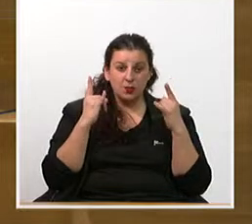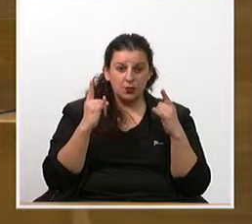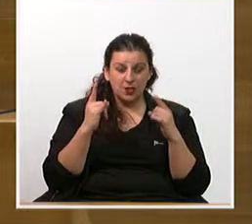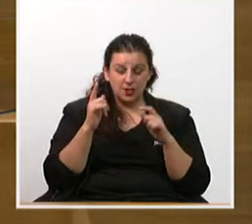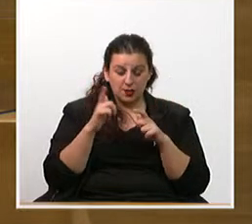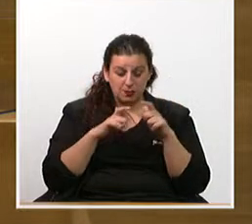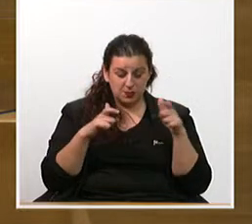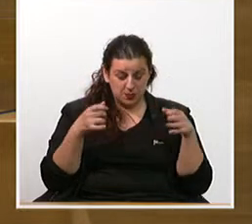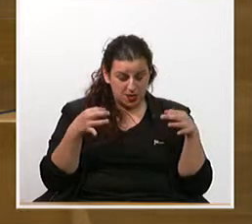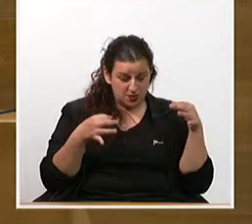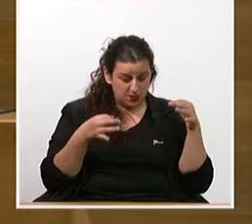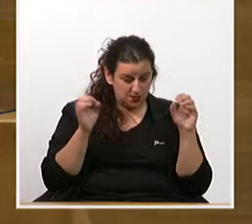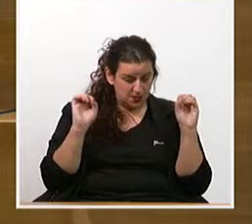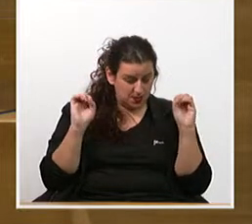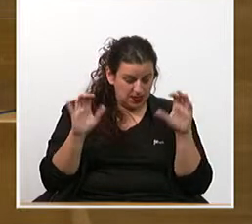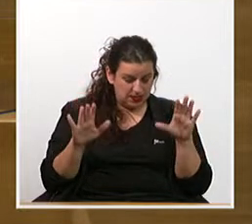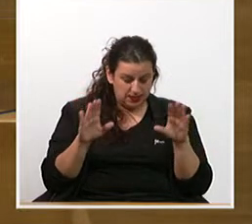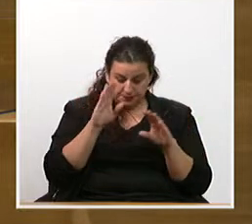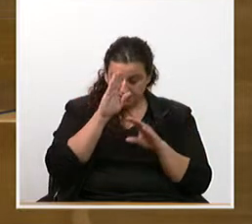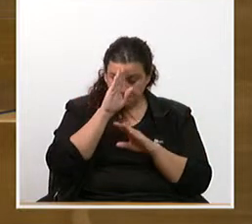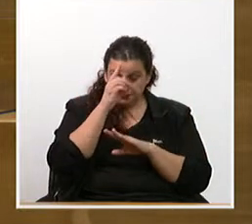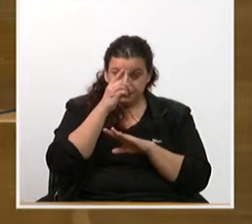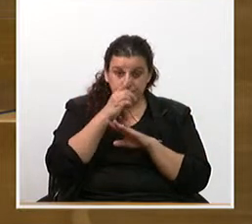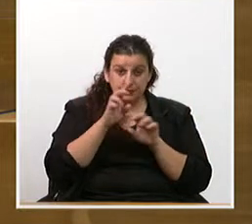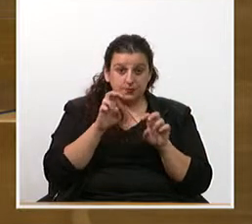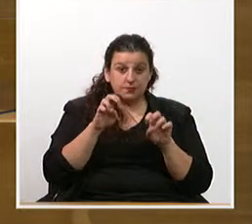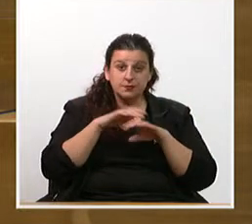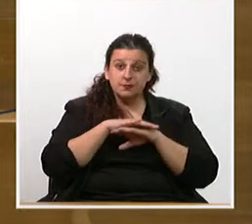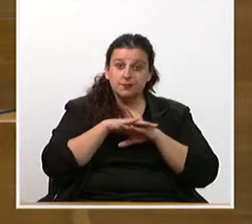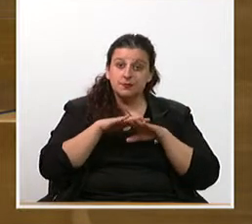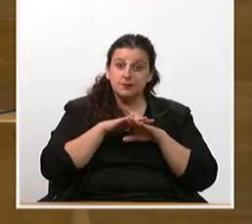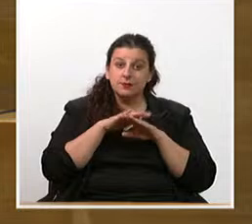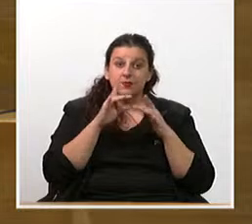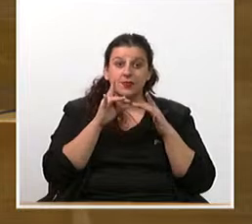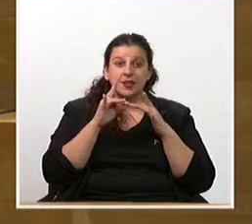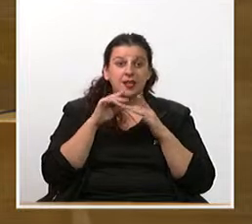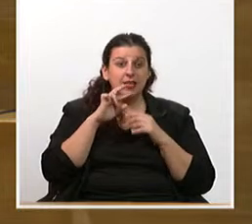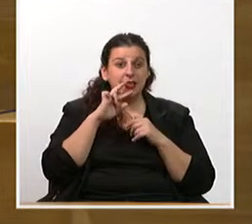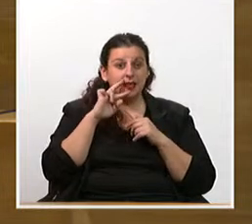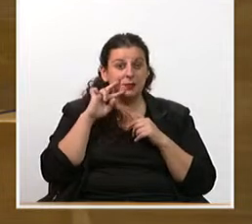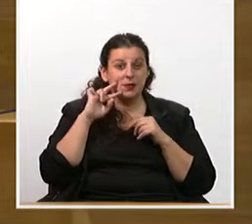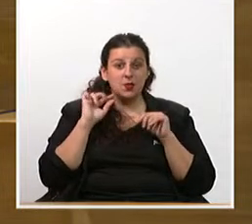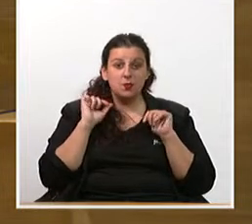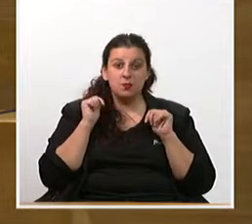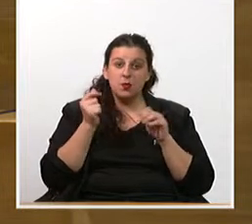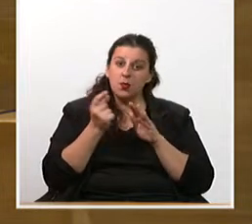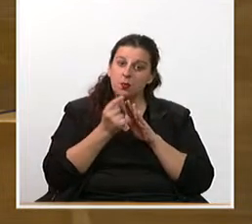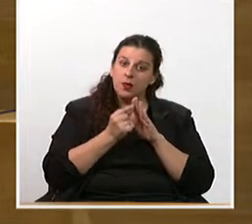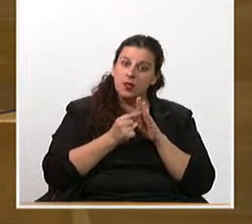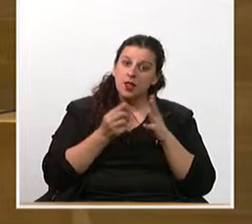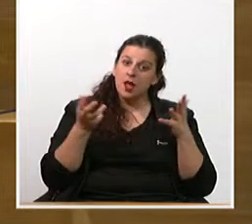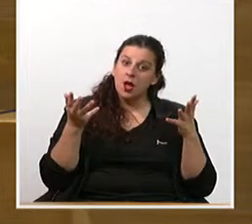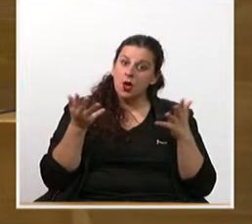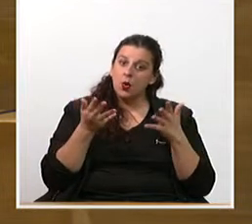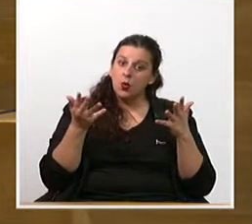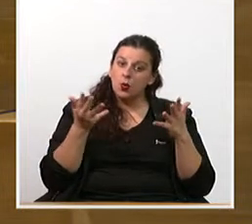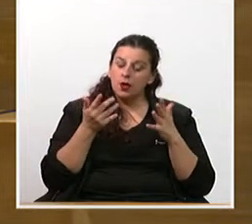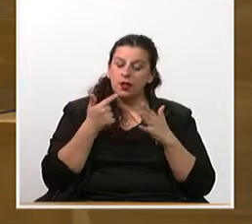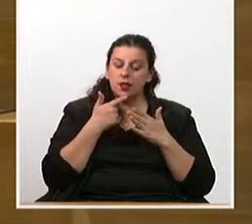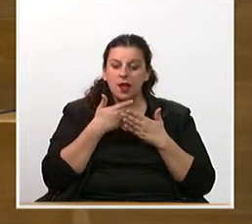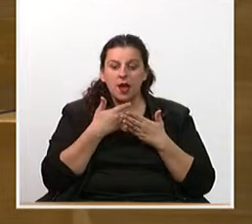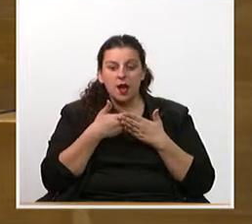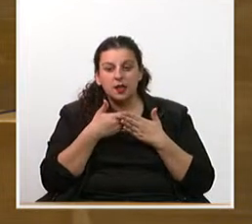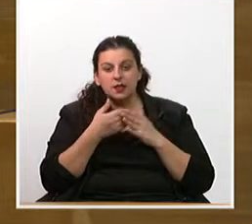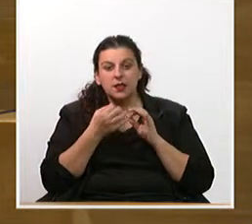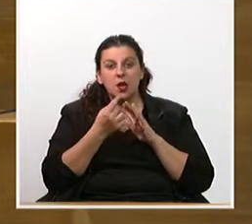Justicia obligando al nuevo consell liderado por Carlos mazón a poner en marcha medidas de urgencia que permitan garantizar unas condiciones de